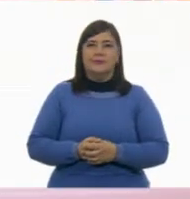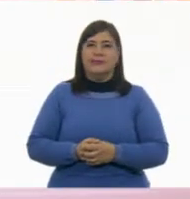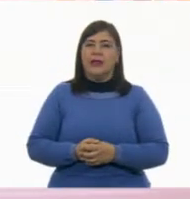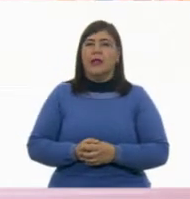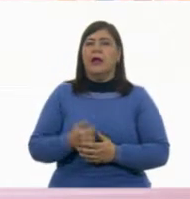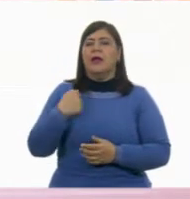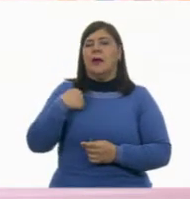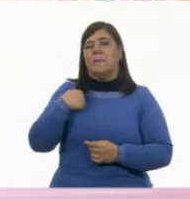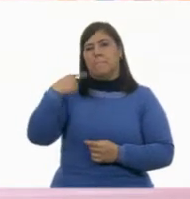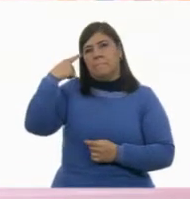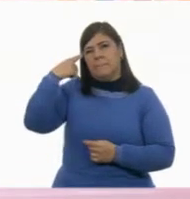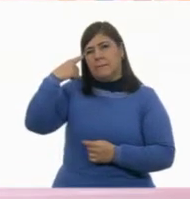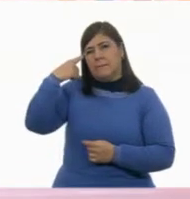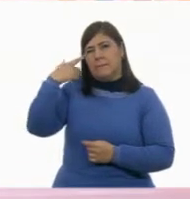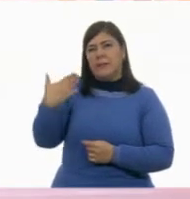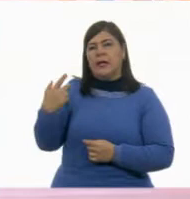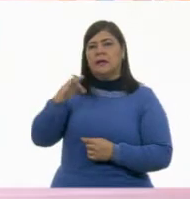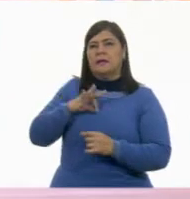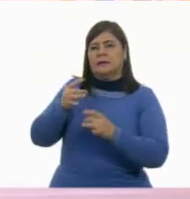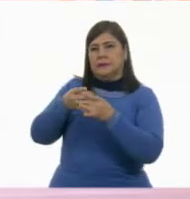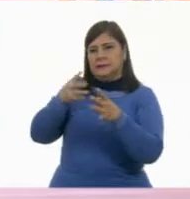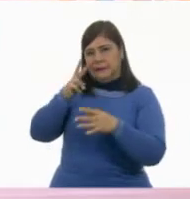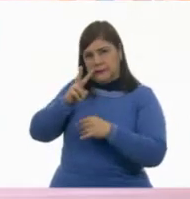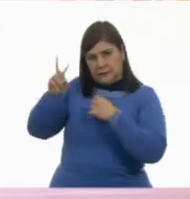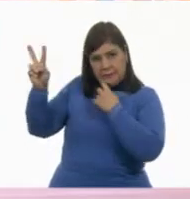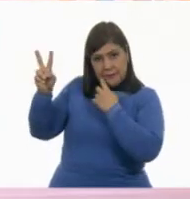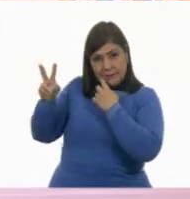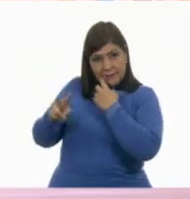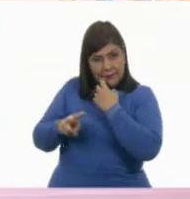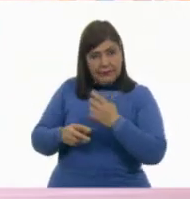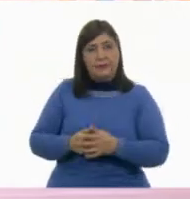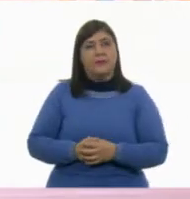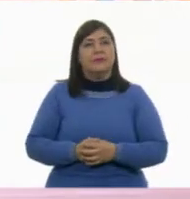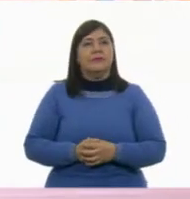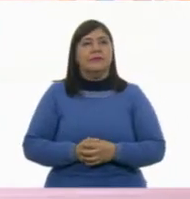ocurre que sea esta ondita.